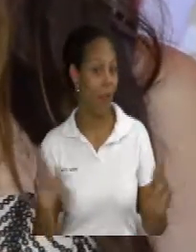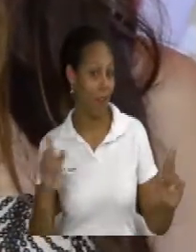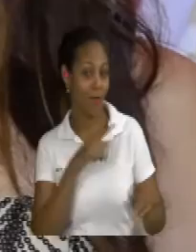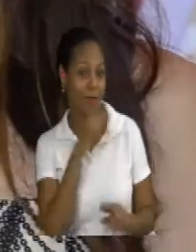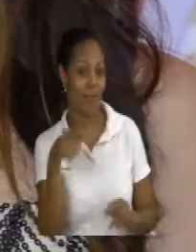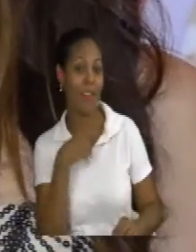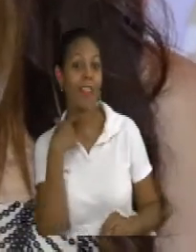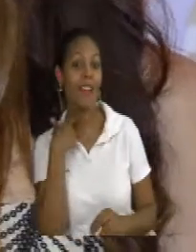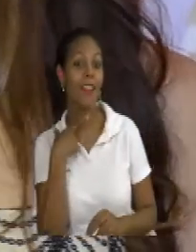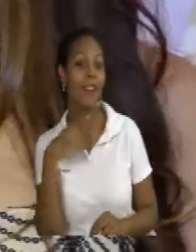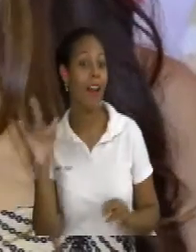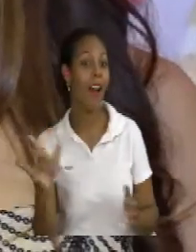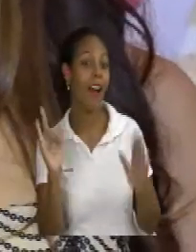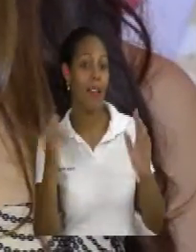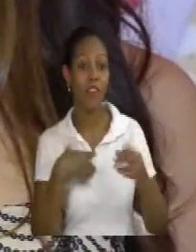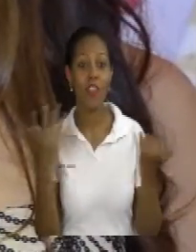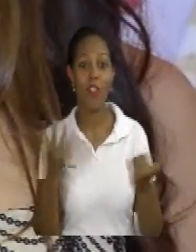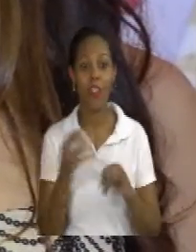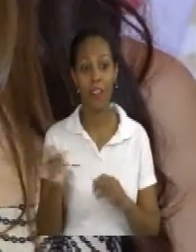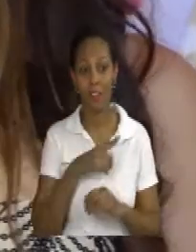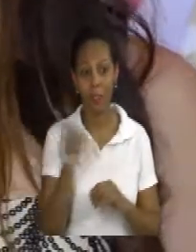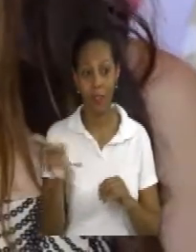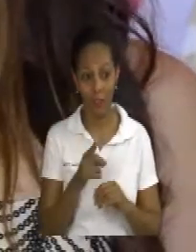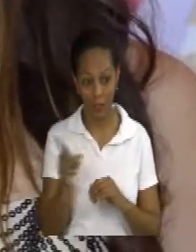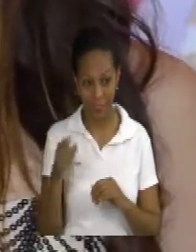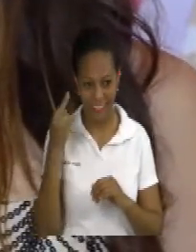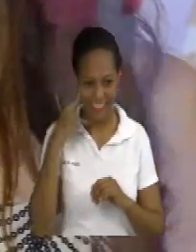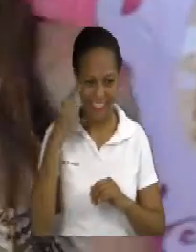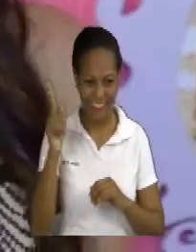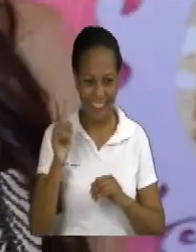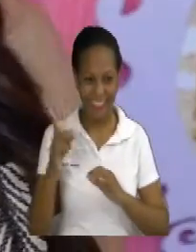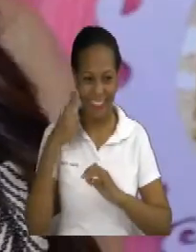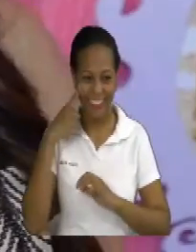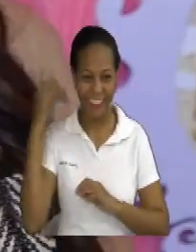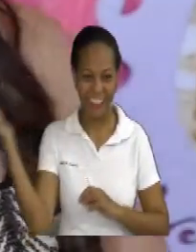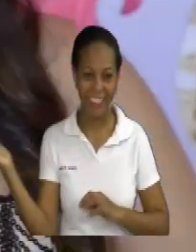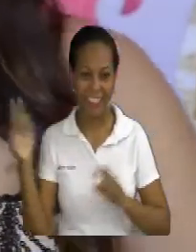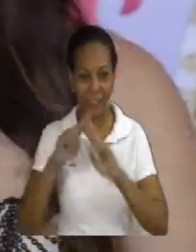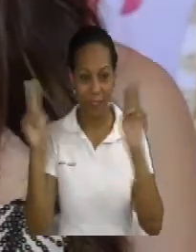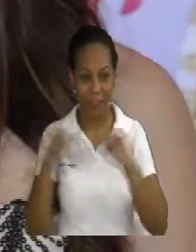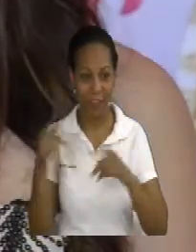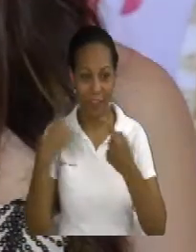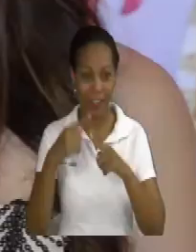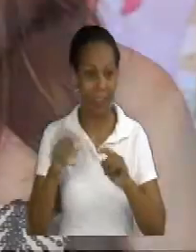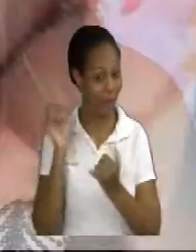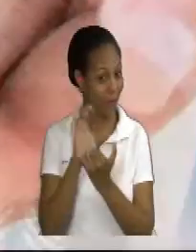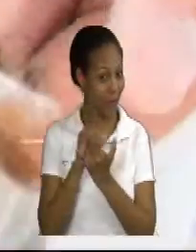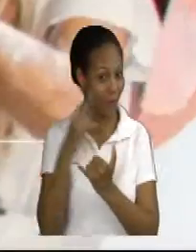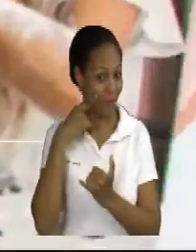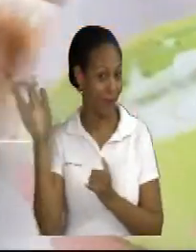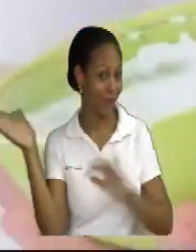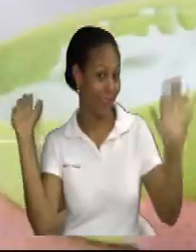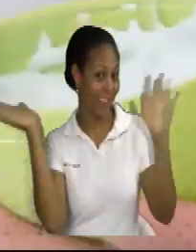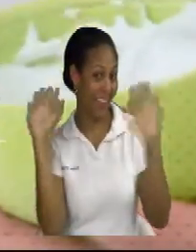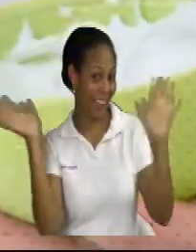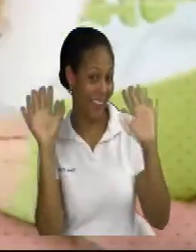Encuéntranos en YouTube y en todas nuestras redes sociales como La Nivea Smart. ¡Hasta luego!